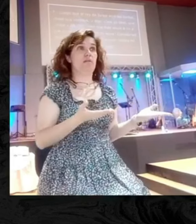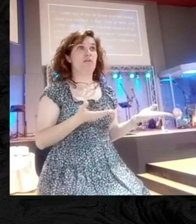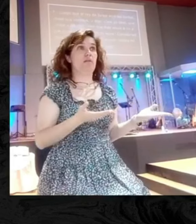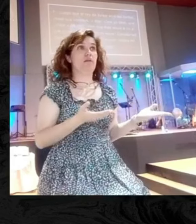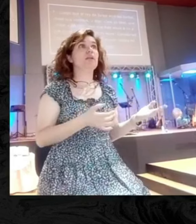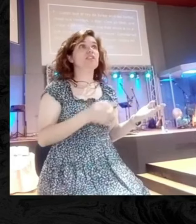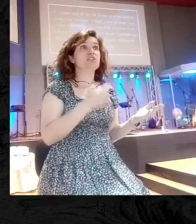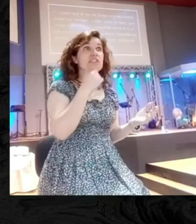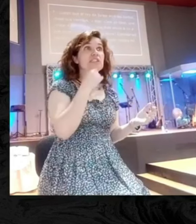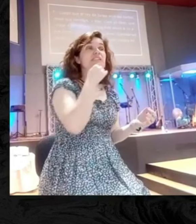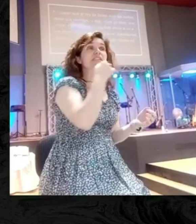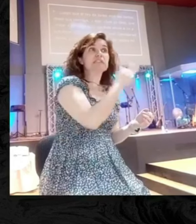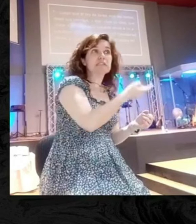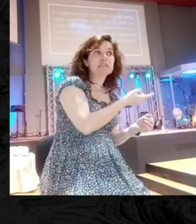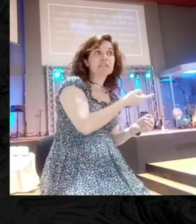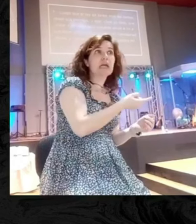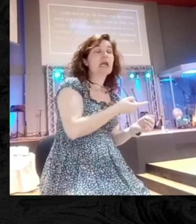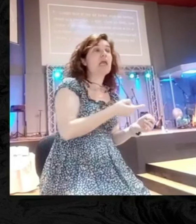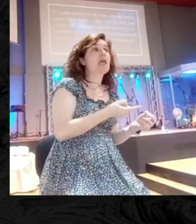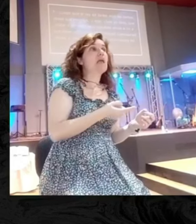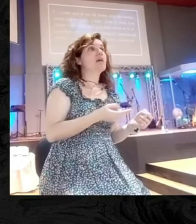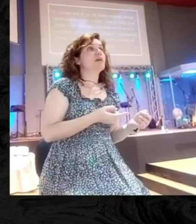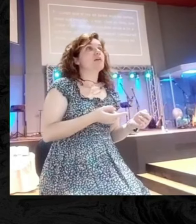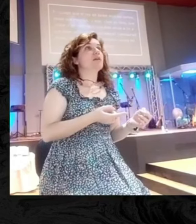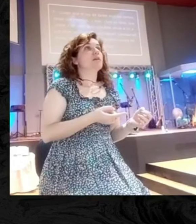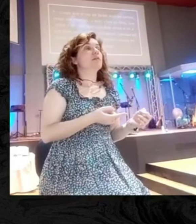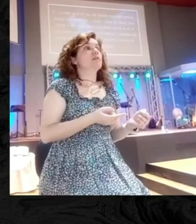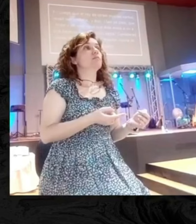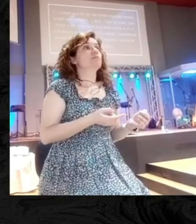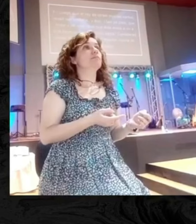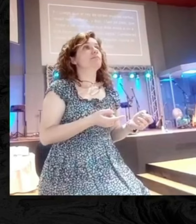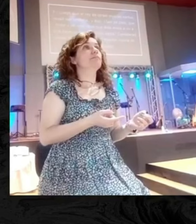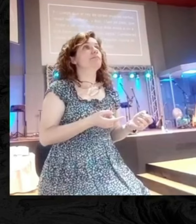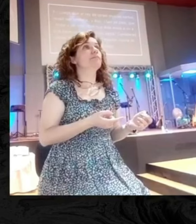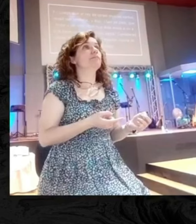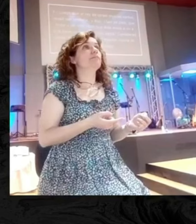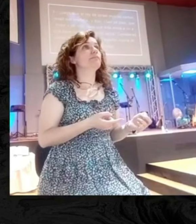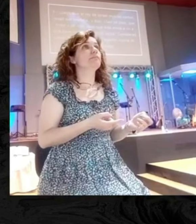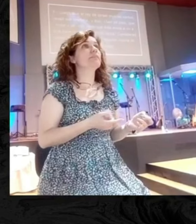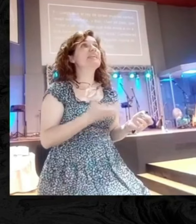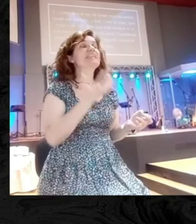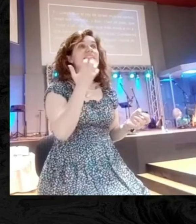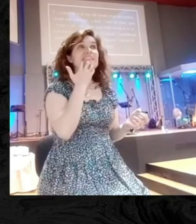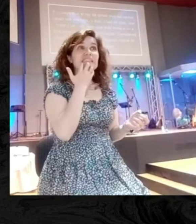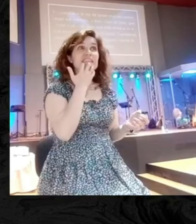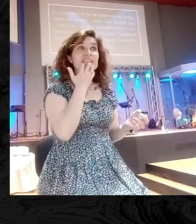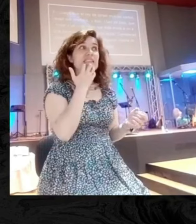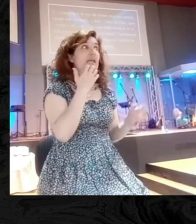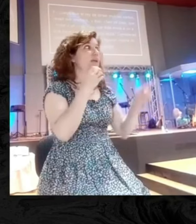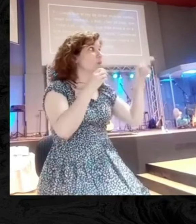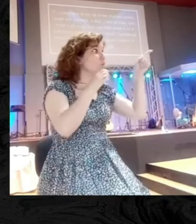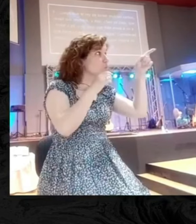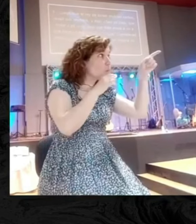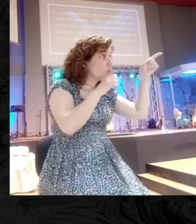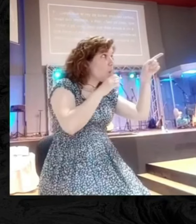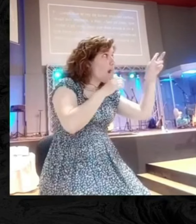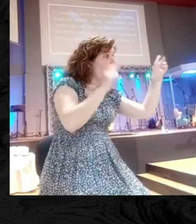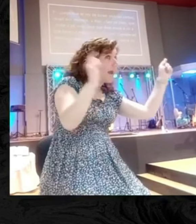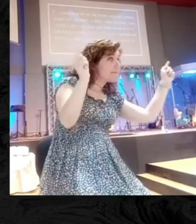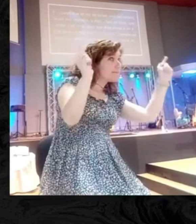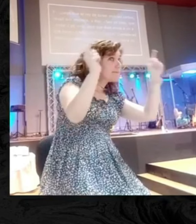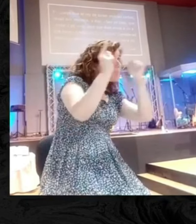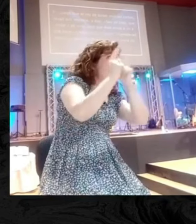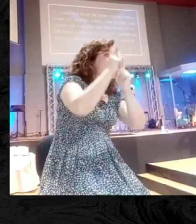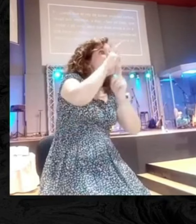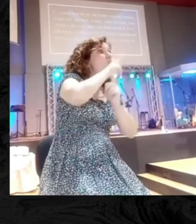Mira si fueras a tu si fuera donde el el profeta el profeta le sanaría